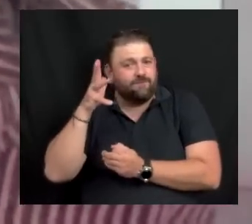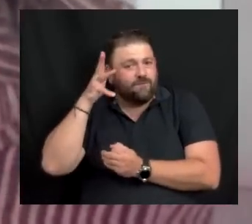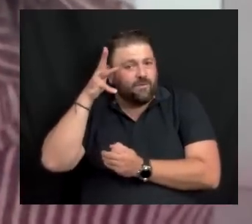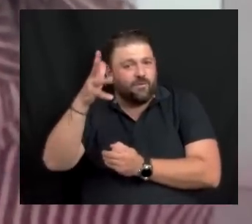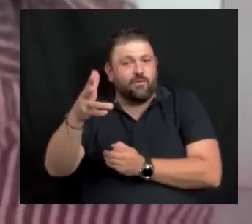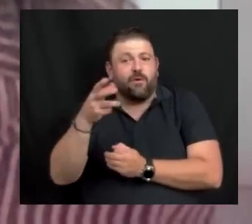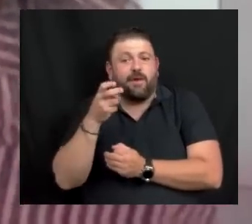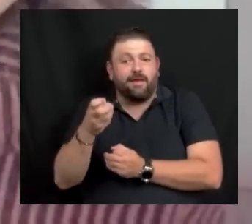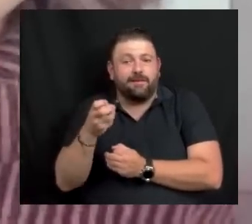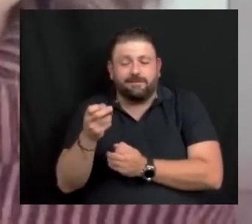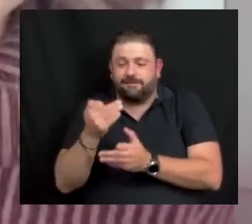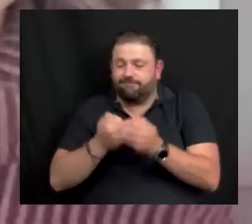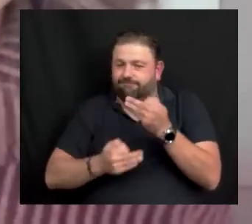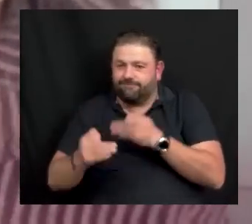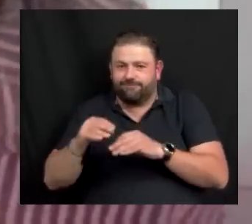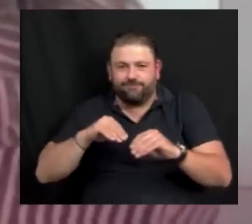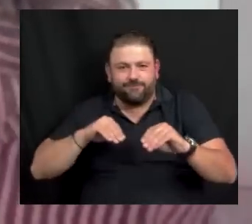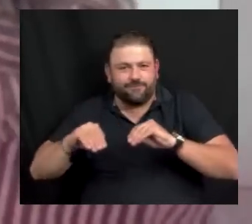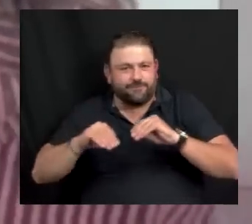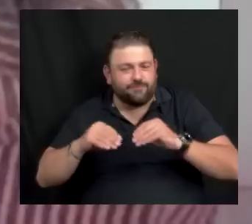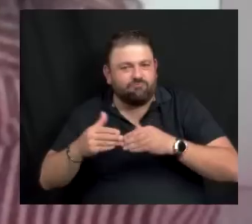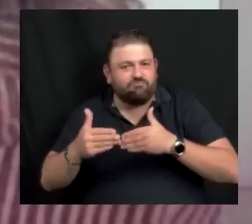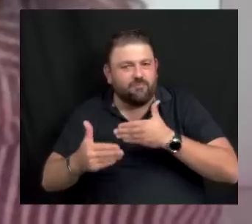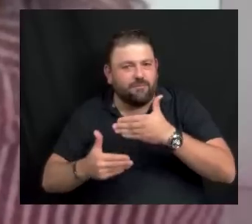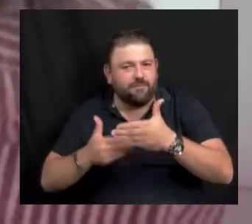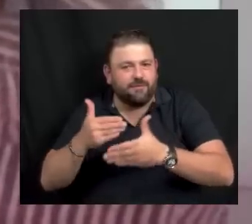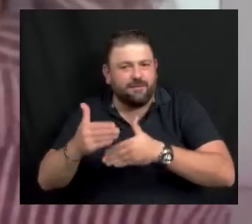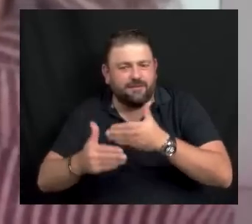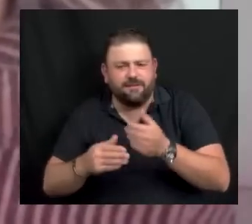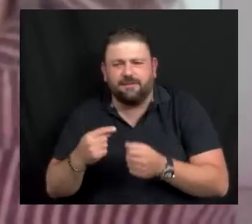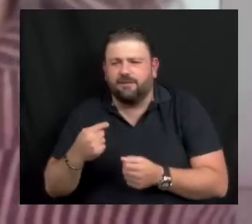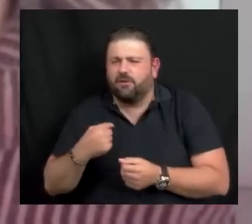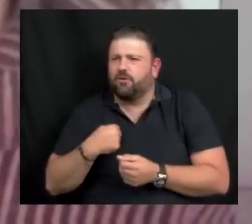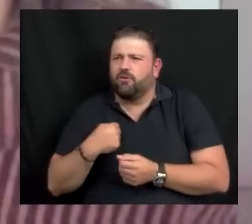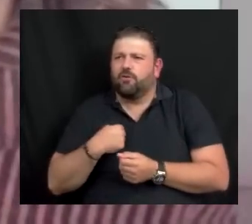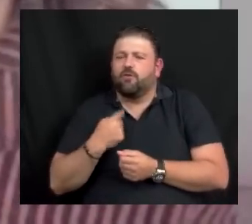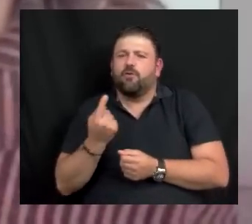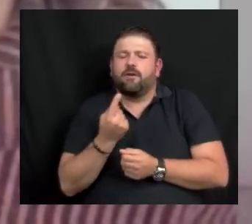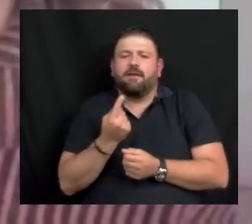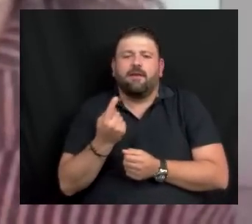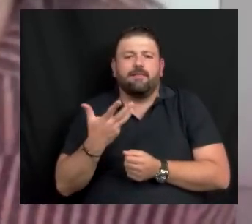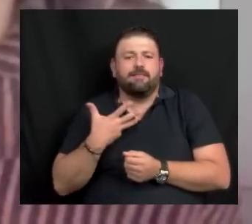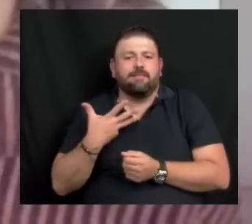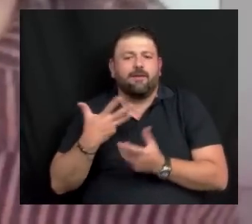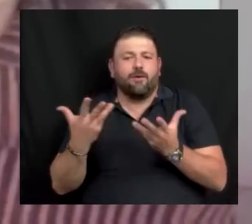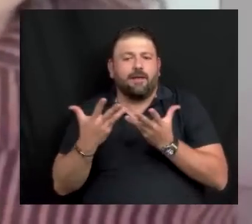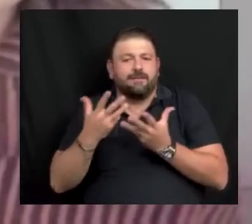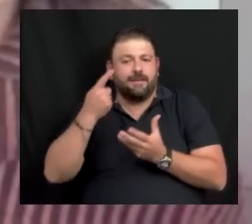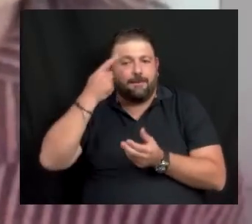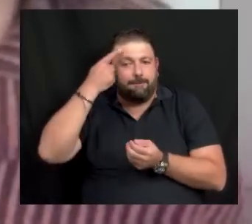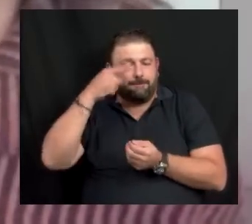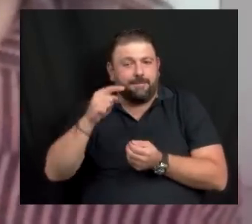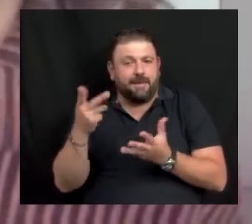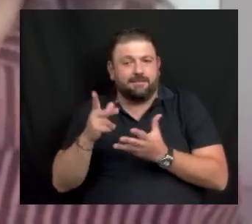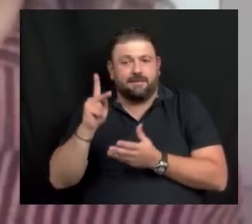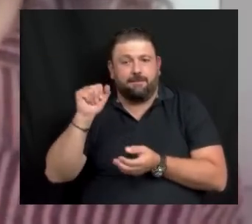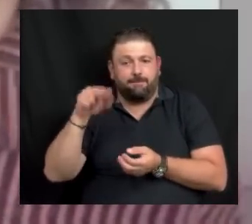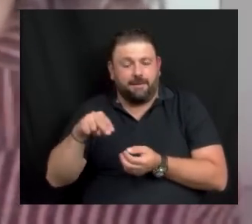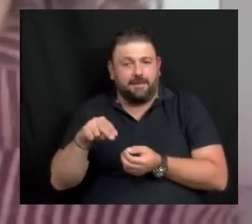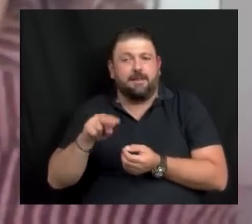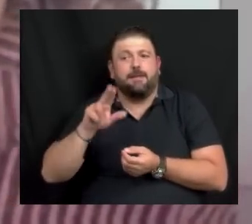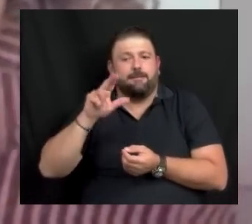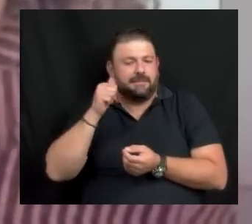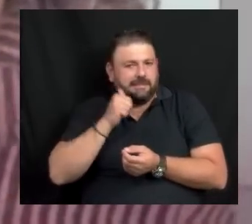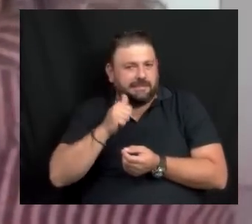dar tranquilidad y emoción. ¿Qué tengo que hacer? Y planear para que con él el trabajo de martes, jueves y sábado,